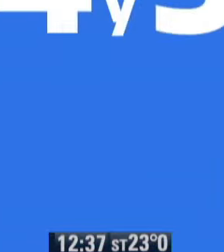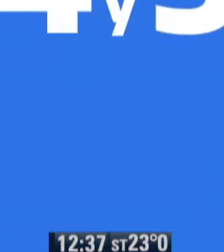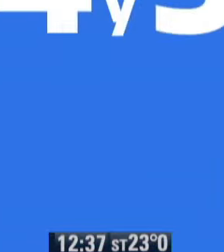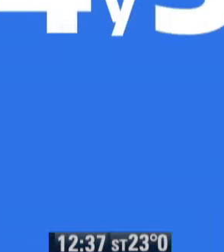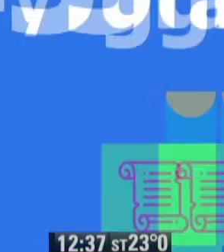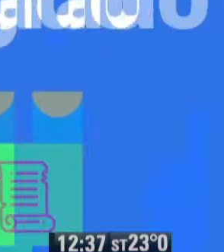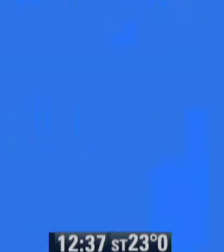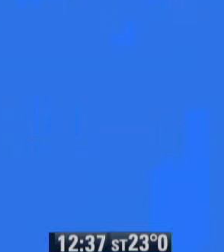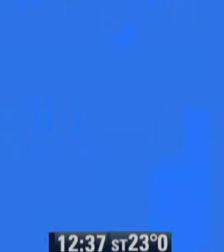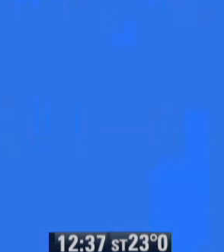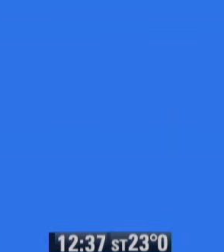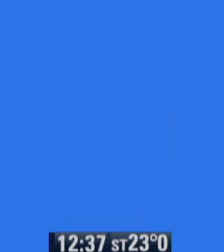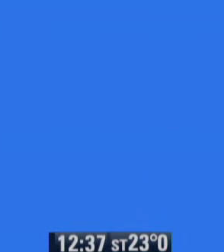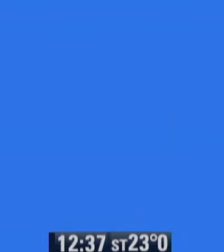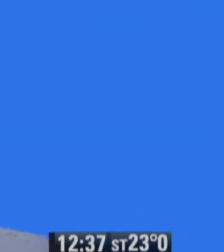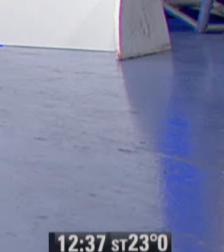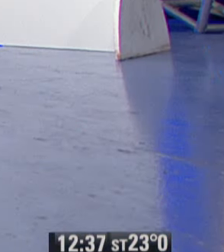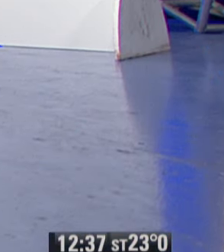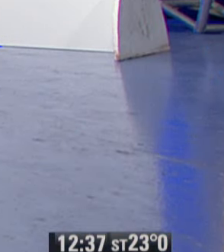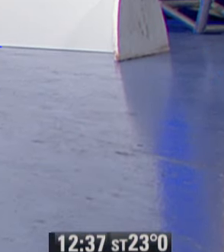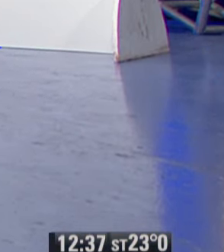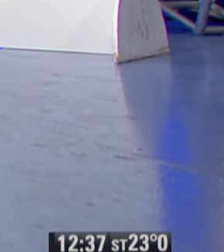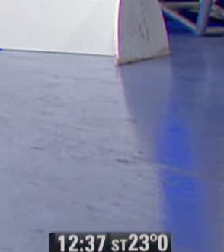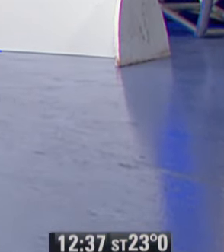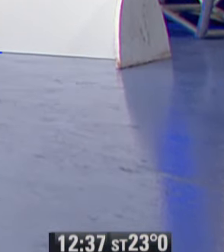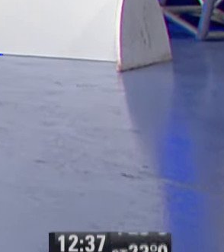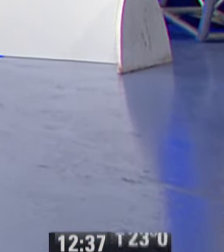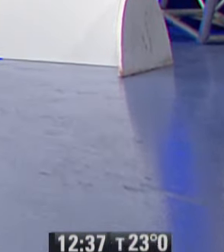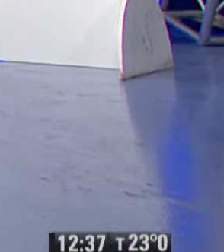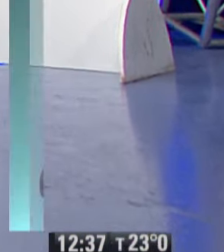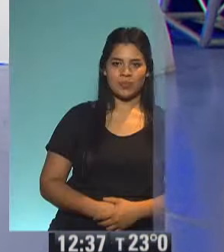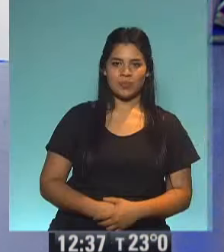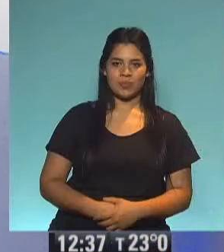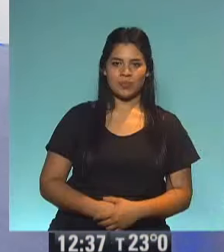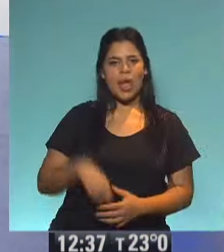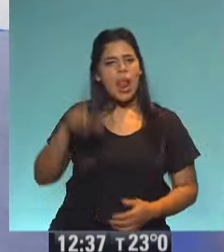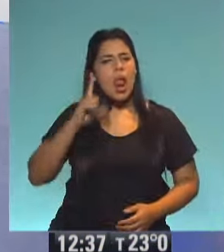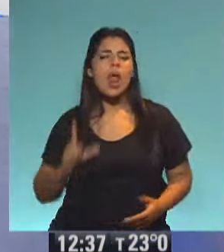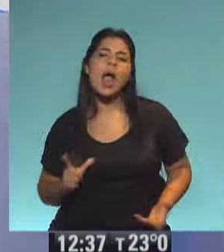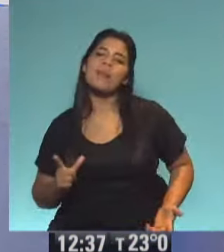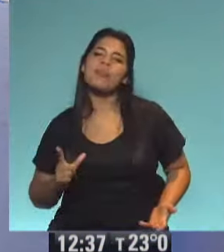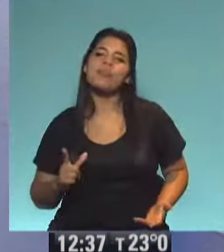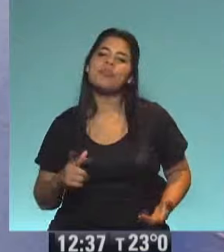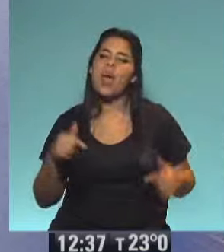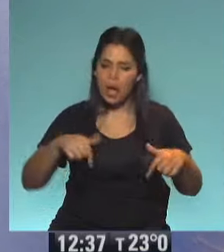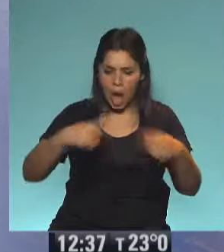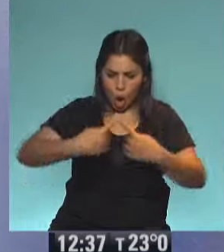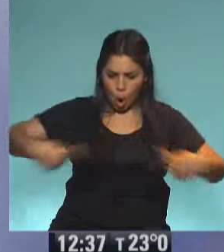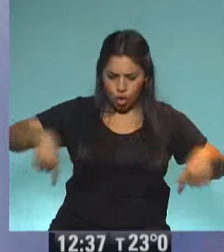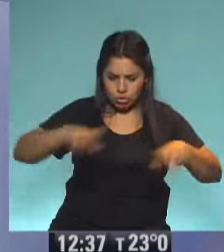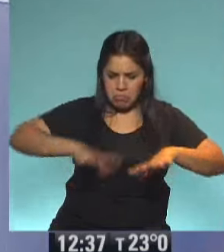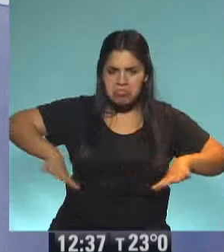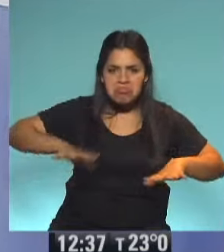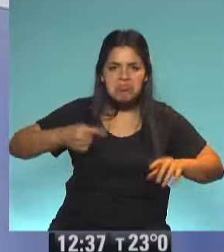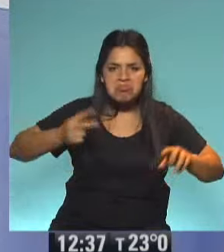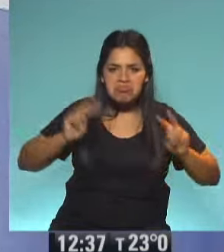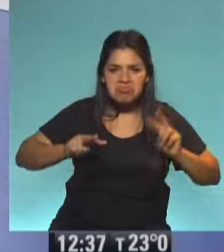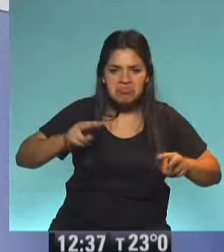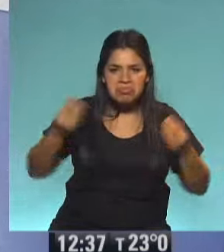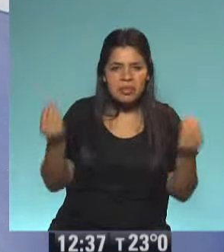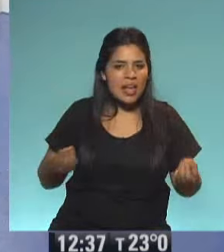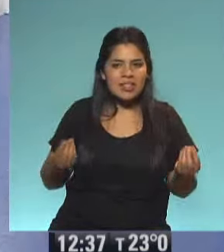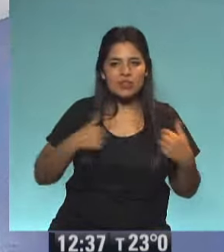Samba, nació en Formosa y le dice Clara, todo esto que te... tenemos acá, que todavía los chicos y las chicas no están viendo, pero me hace